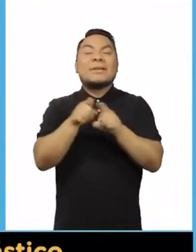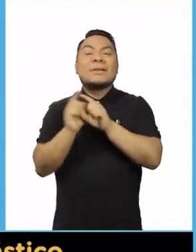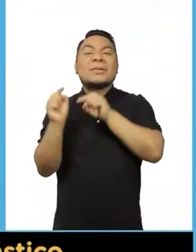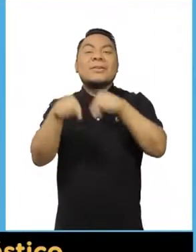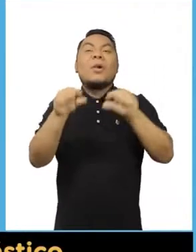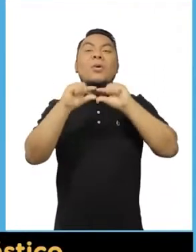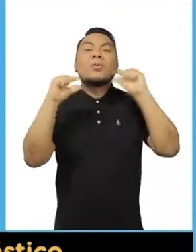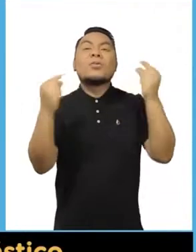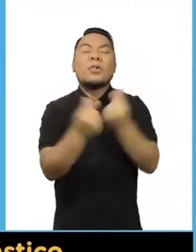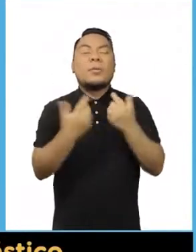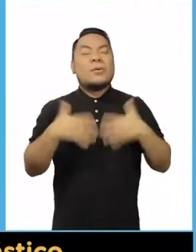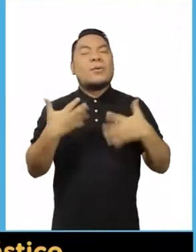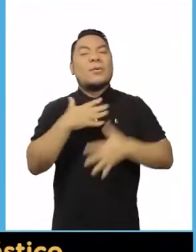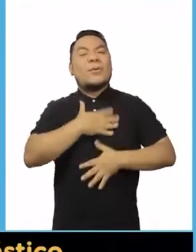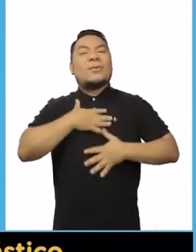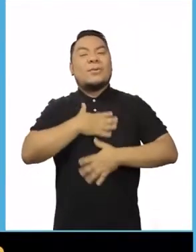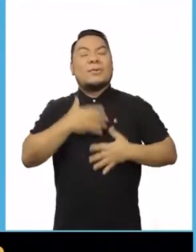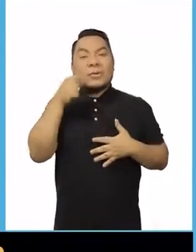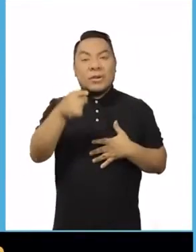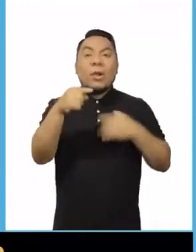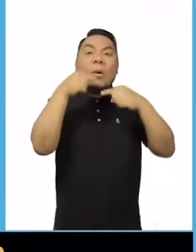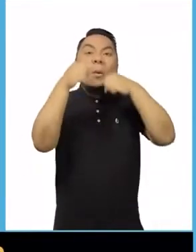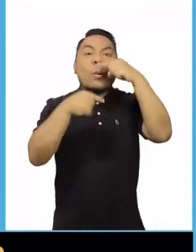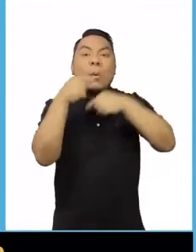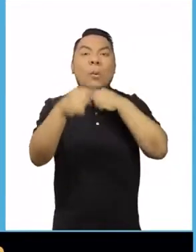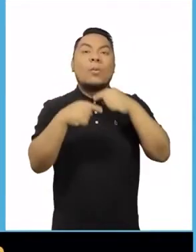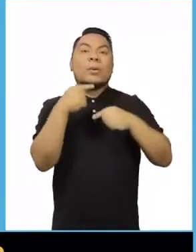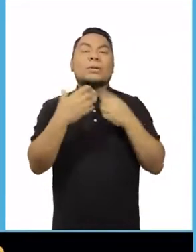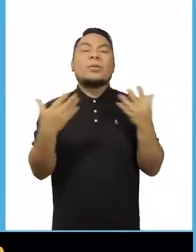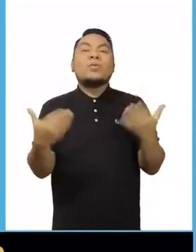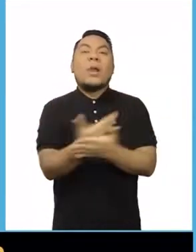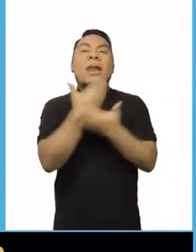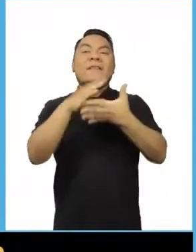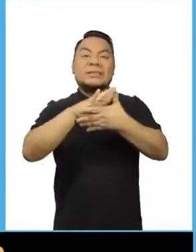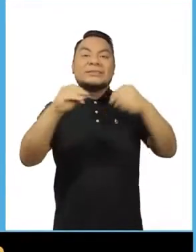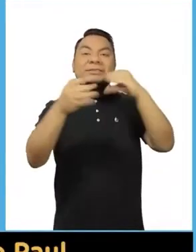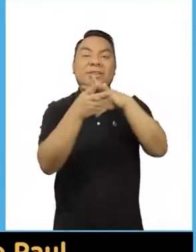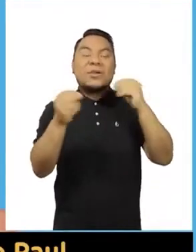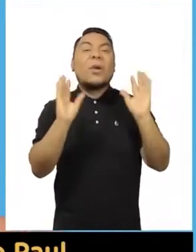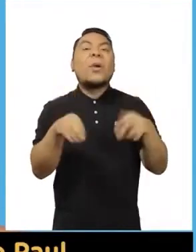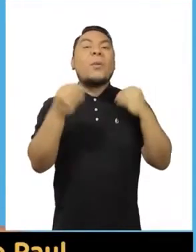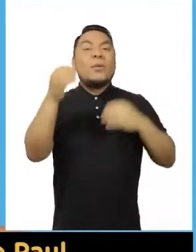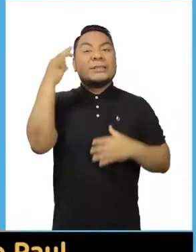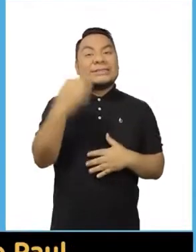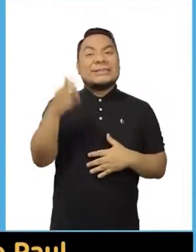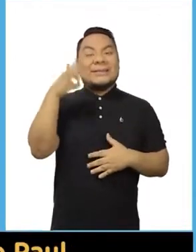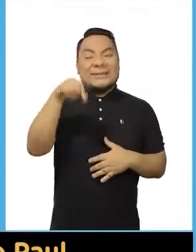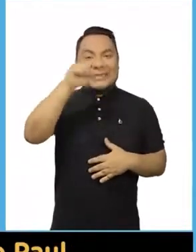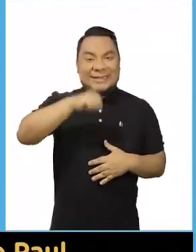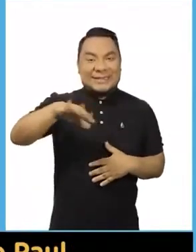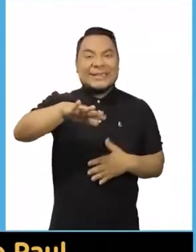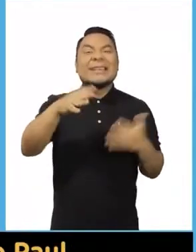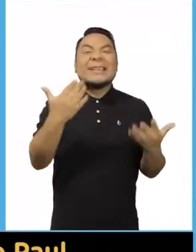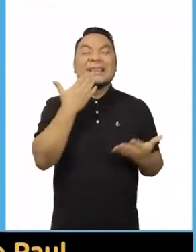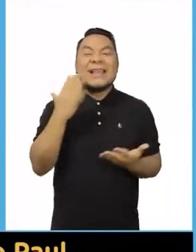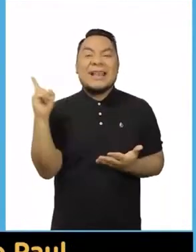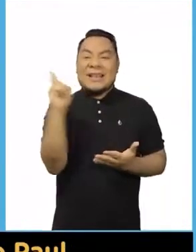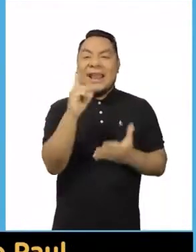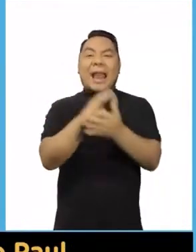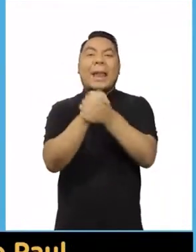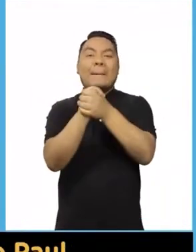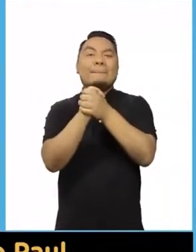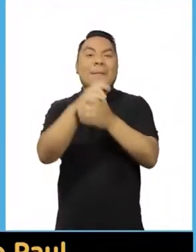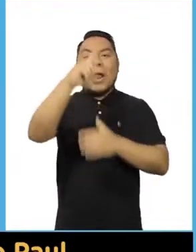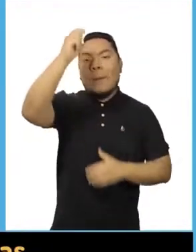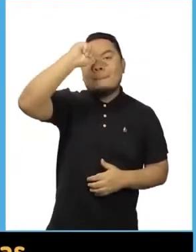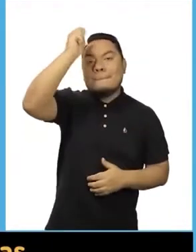nuestros amigos de un grupo fantástico para contarnos una nueva historia. Y como siempre, estará nuestro